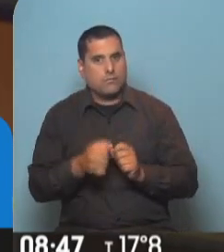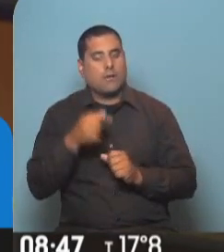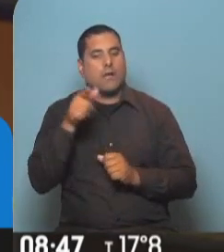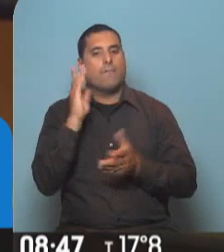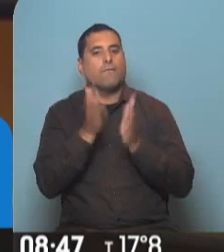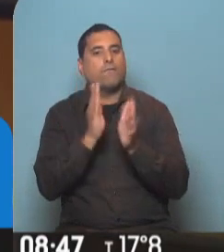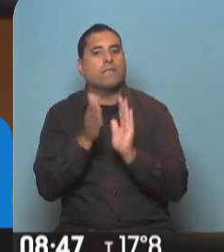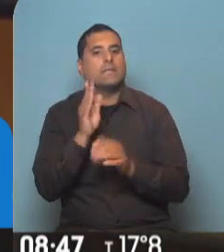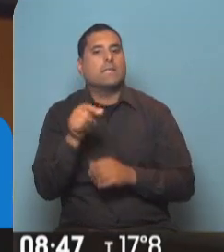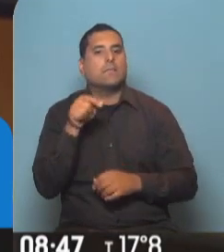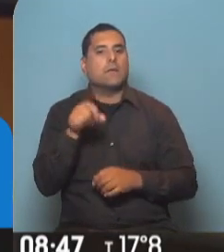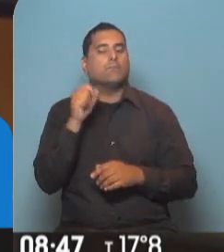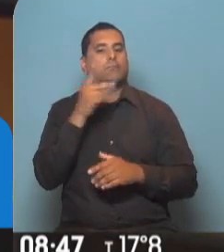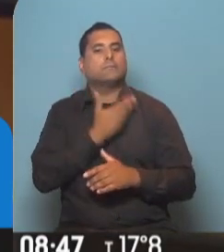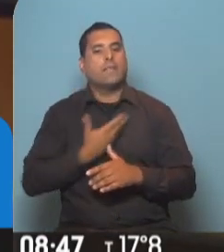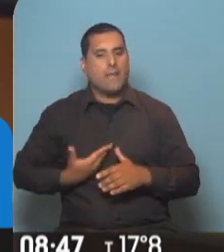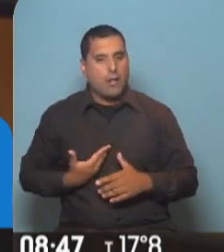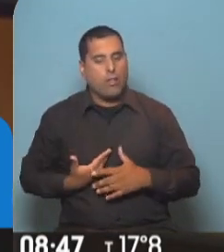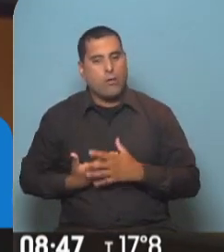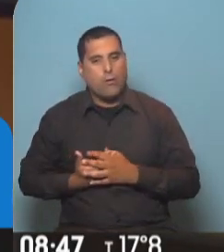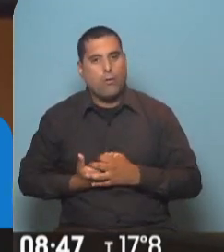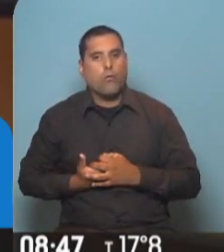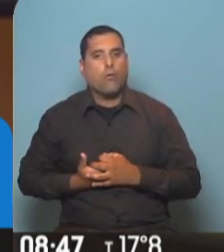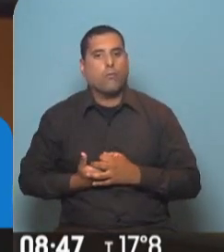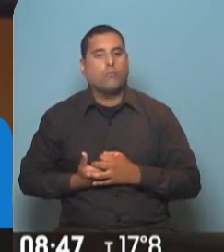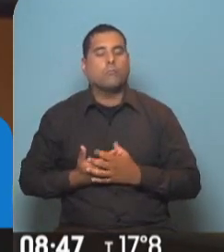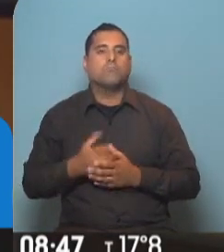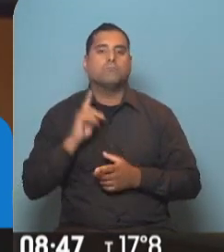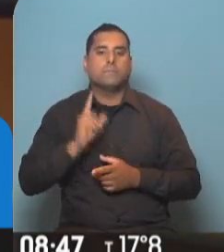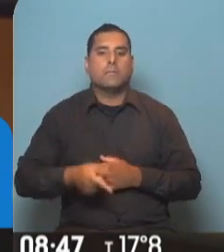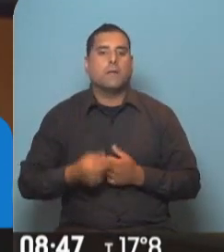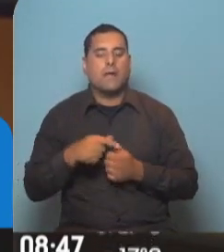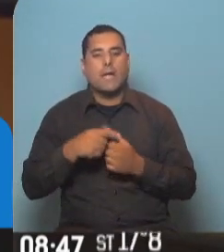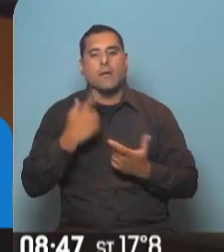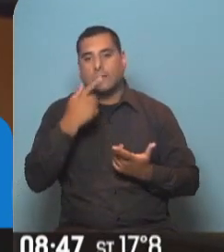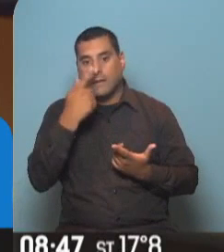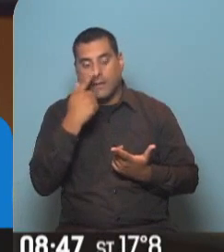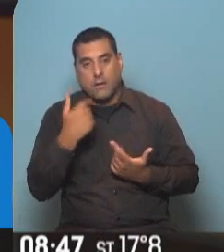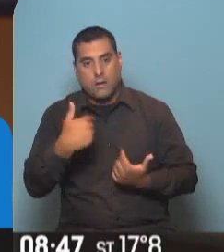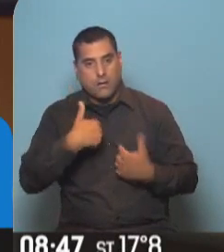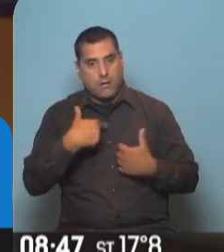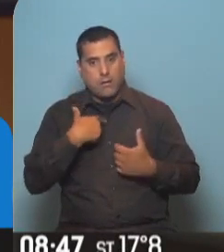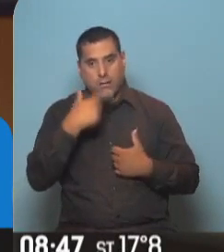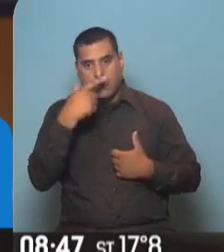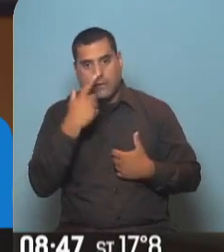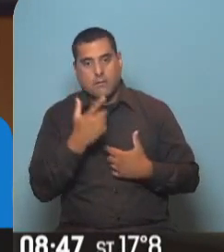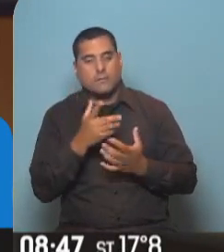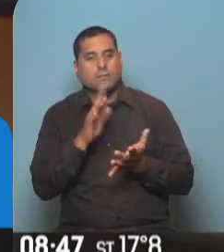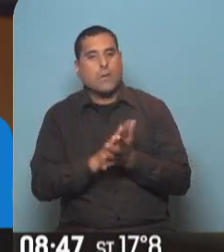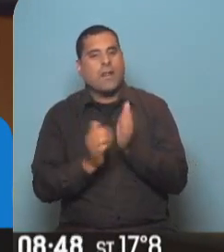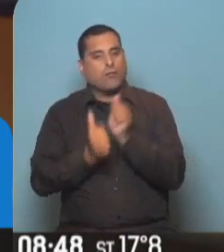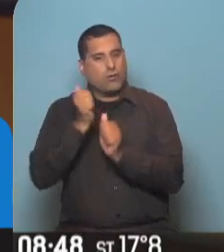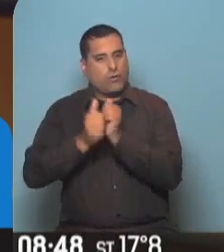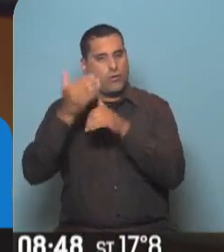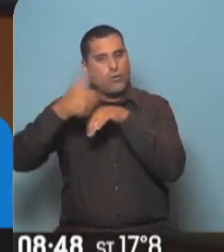del terrorismo de estado y la violencia institucional pero por otro lado también hay un interés muy grande en la cuestión de la historia